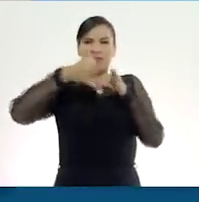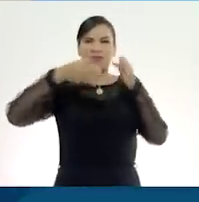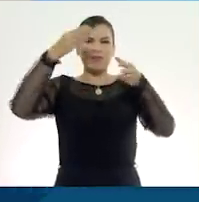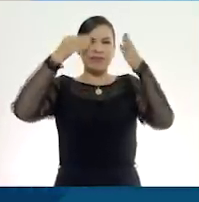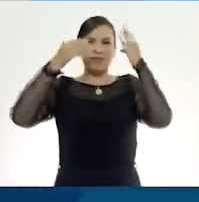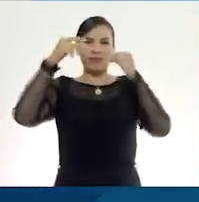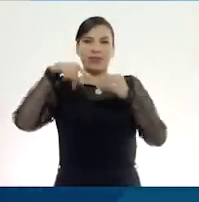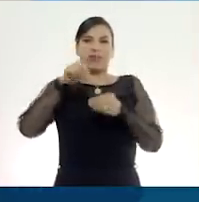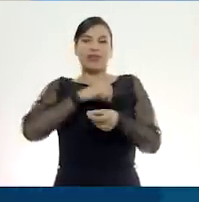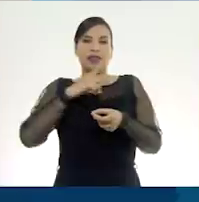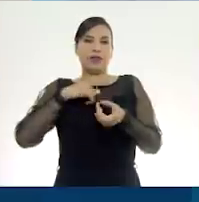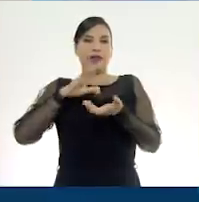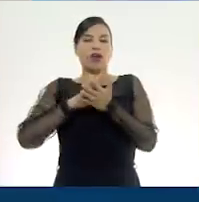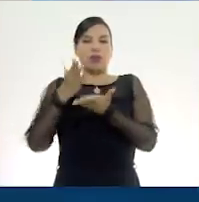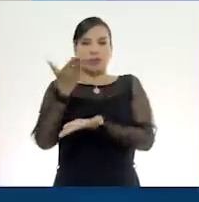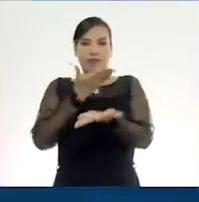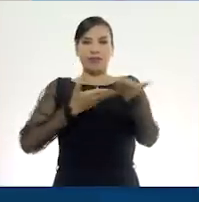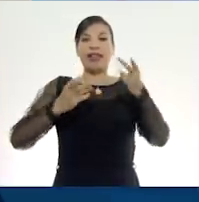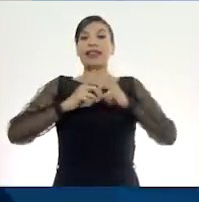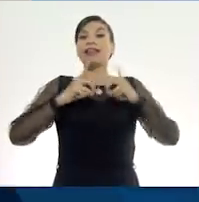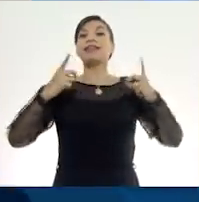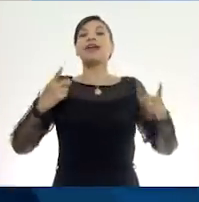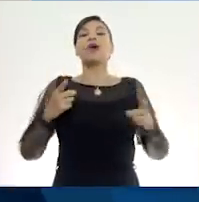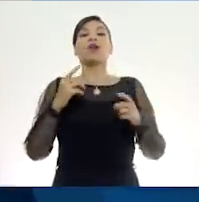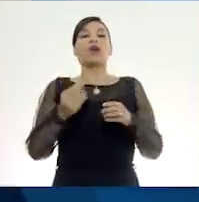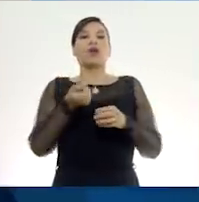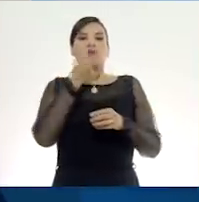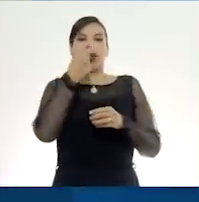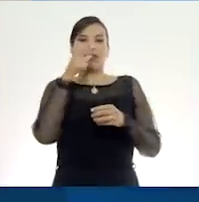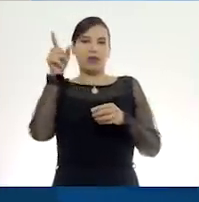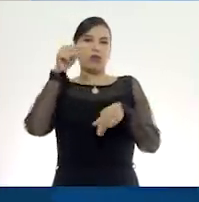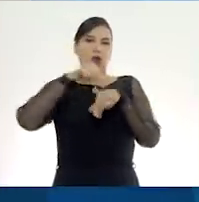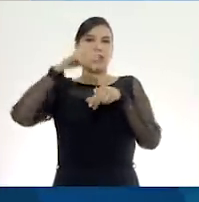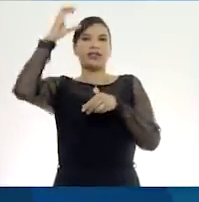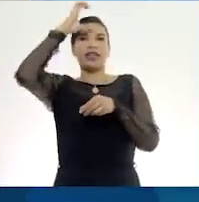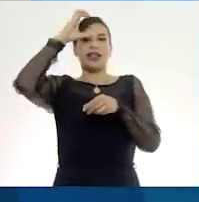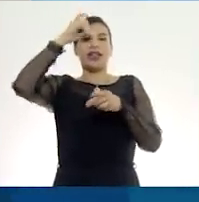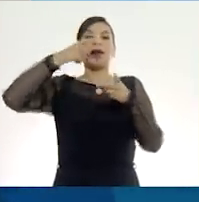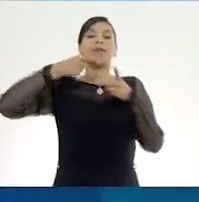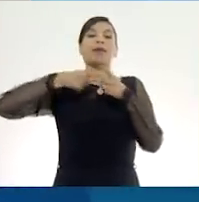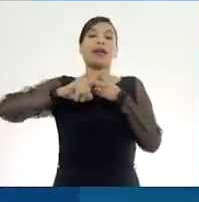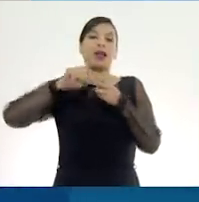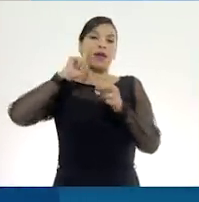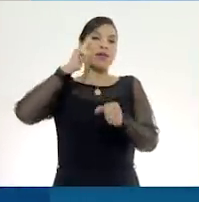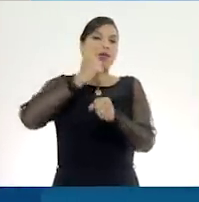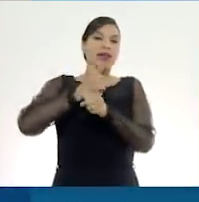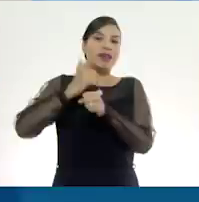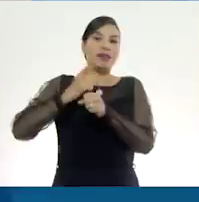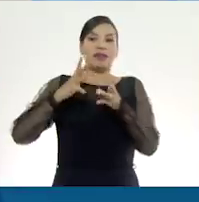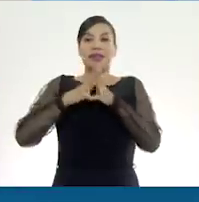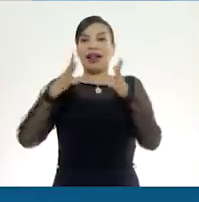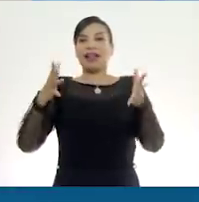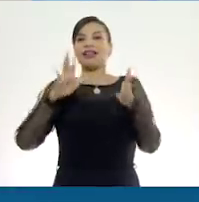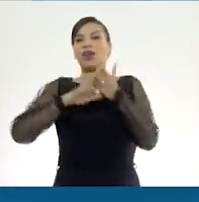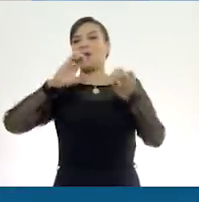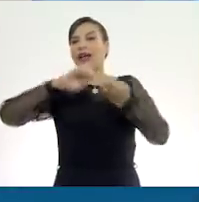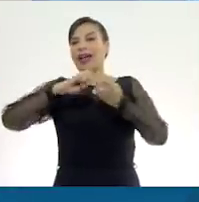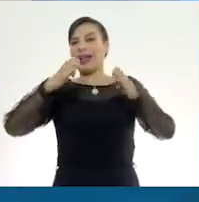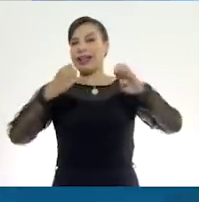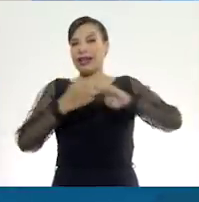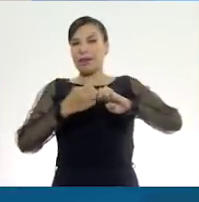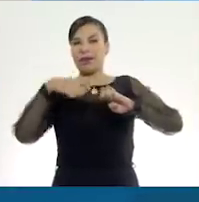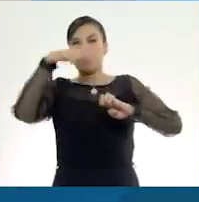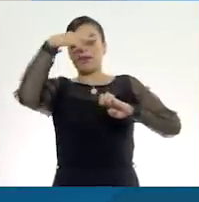y tuvieron que empezar a convivir con el desarrollo de la medicina científica, que empezó a descubrir a los grandes enemigos de